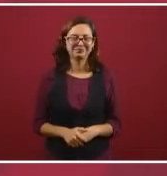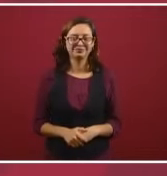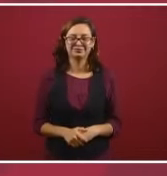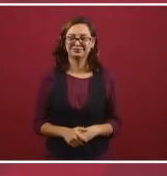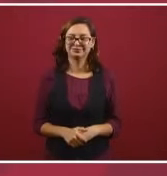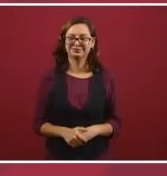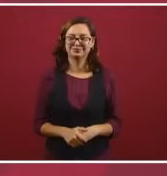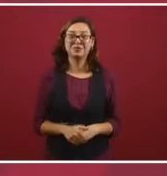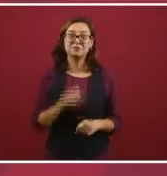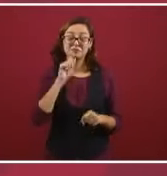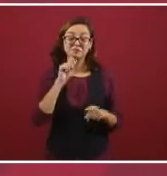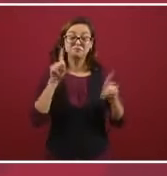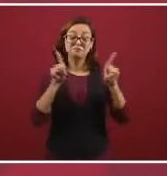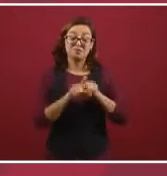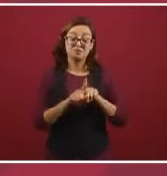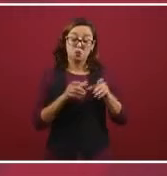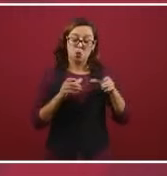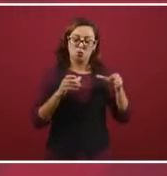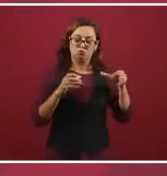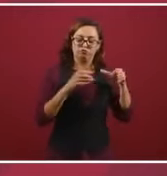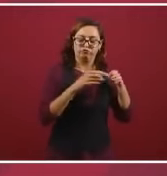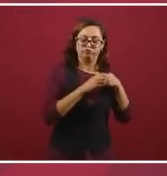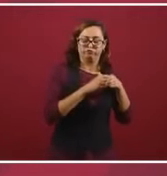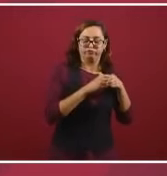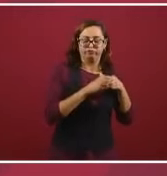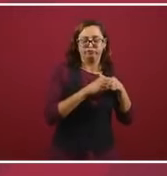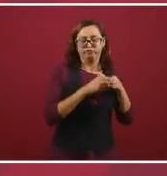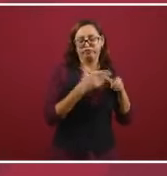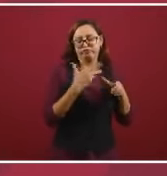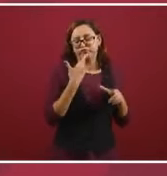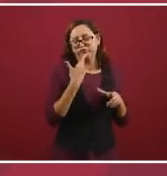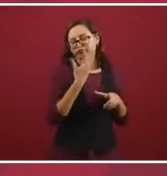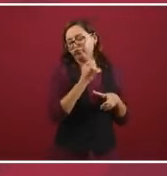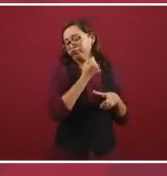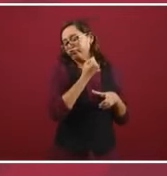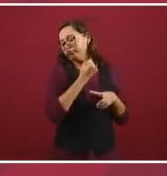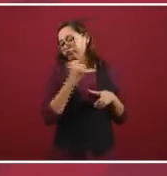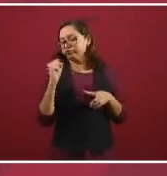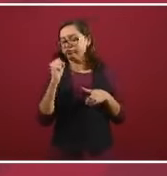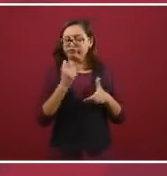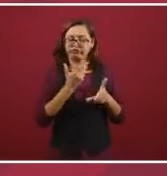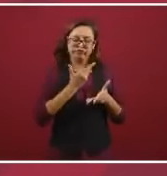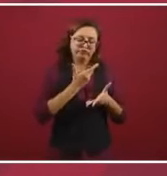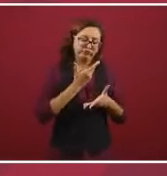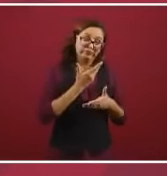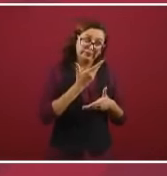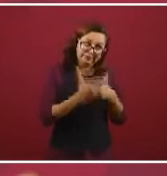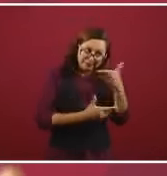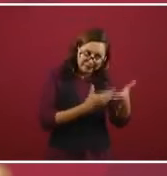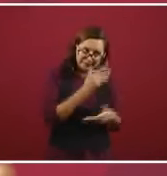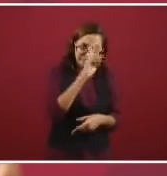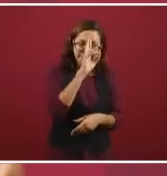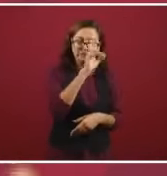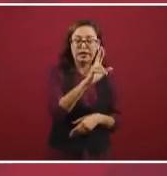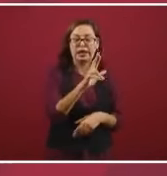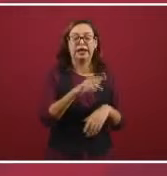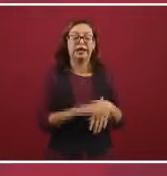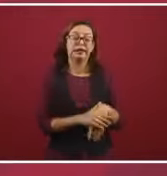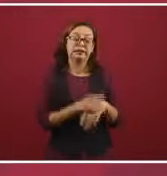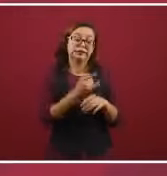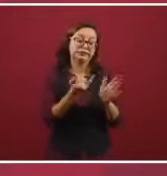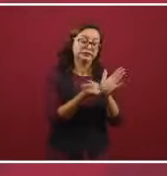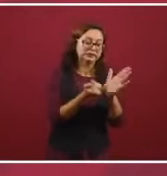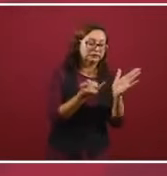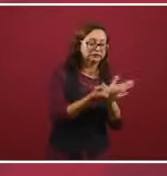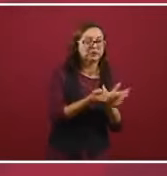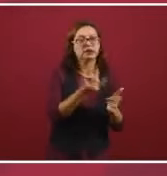los expertos, con todo respeto, los financieros, las calificadoras,